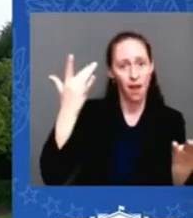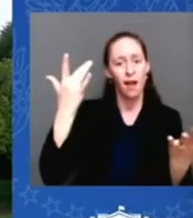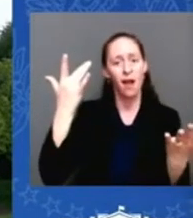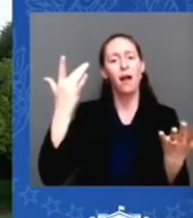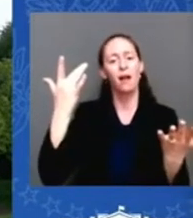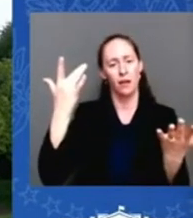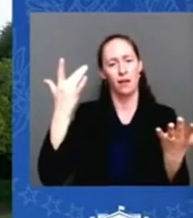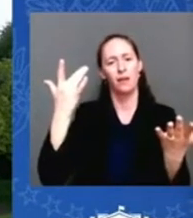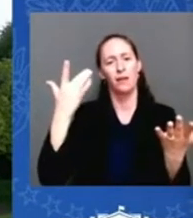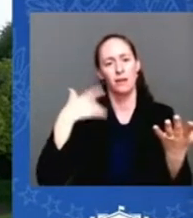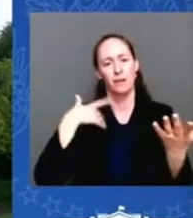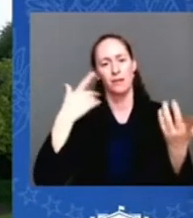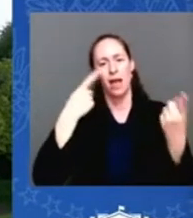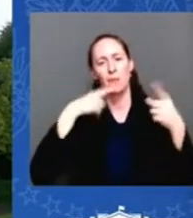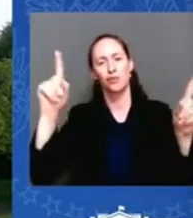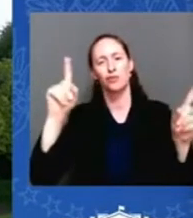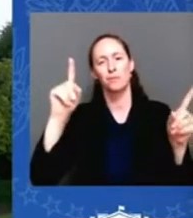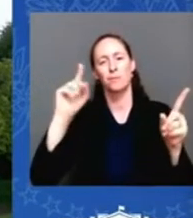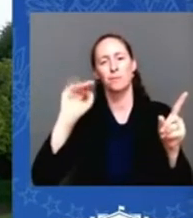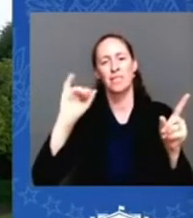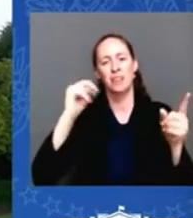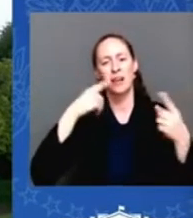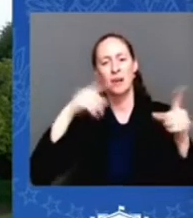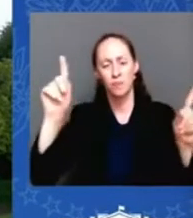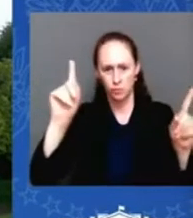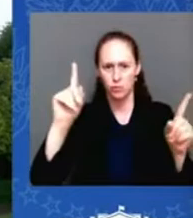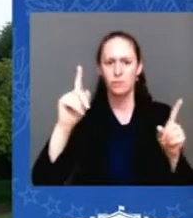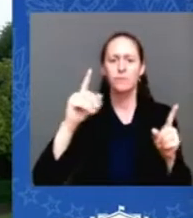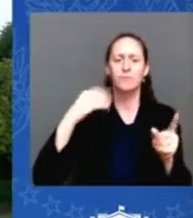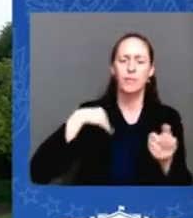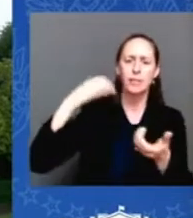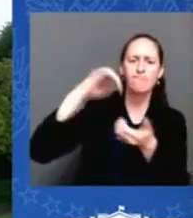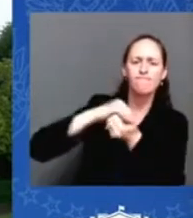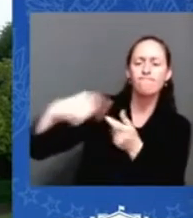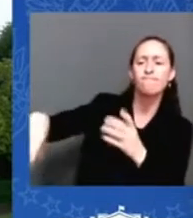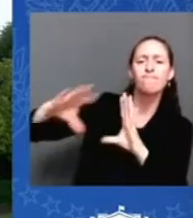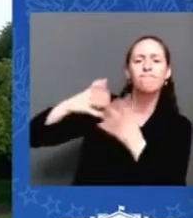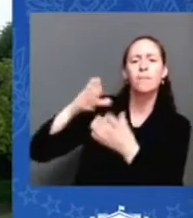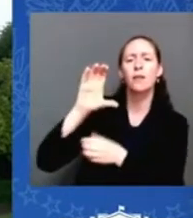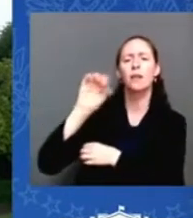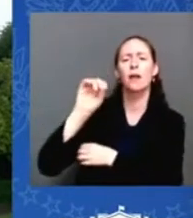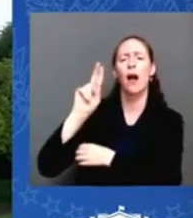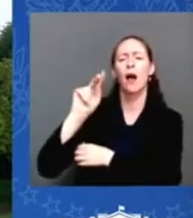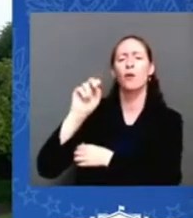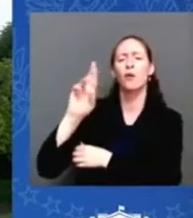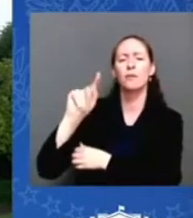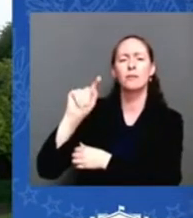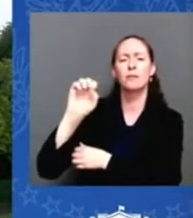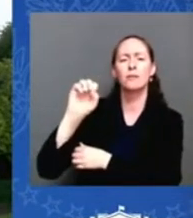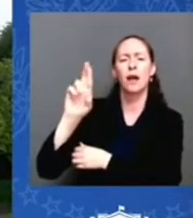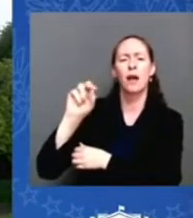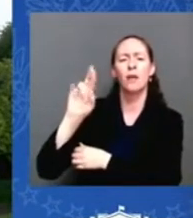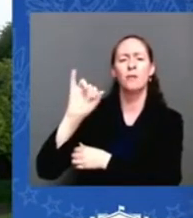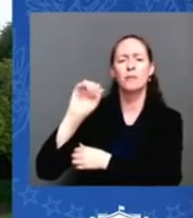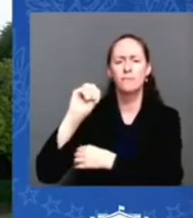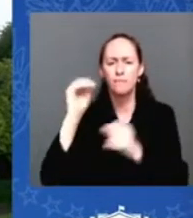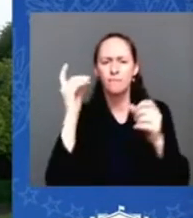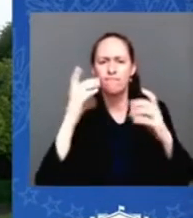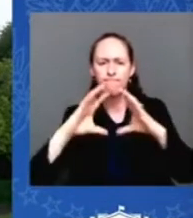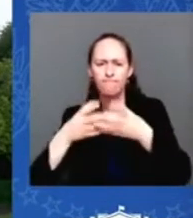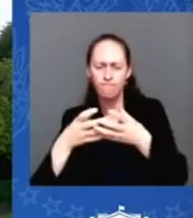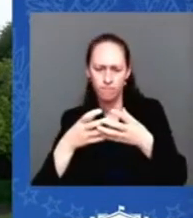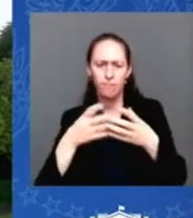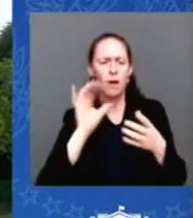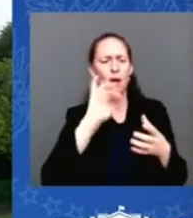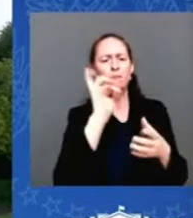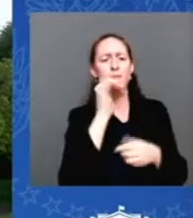a otros beneficios con la comunidad global. Yo creo que las consecuencias pueden ser tremendas, pero también, como lo dije, creo que Estados Unidos deja claro que, a pesar de que no